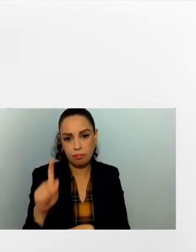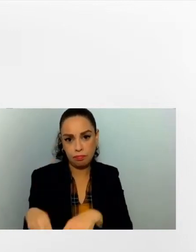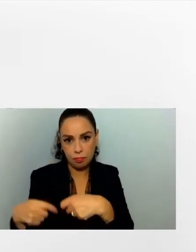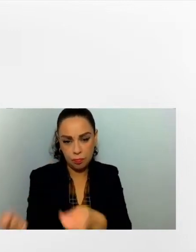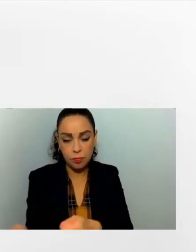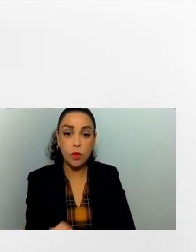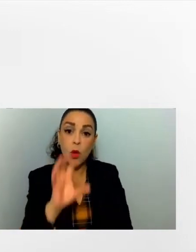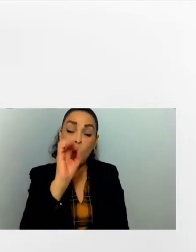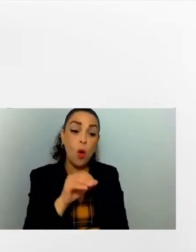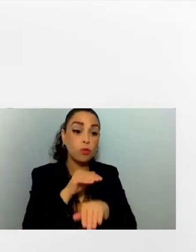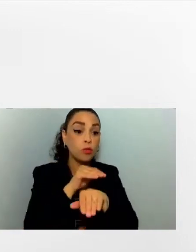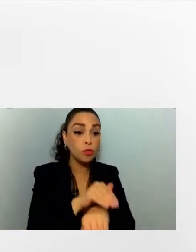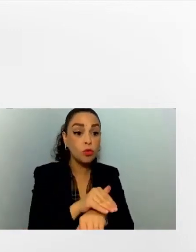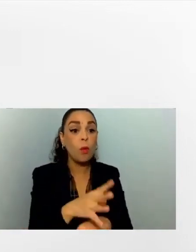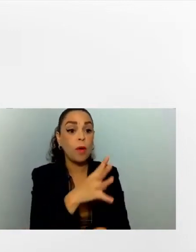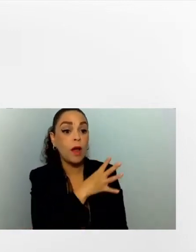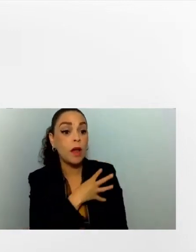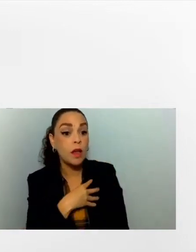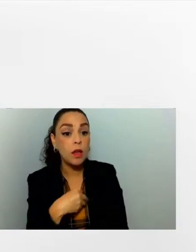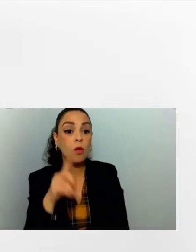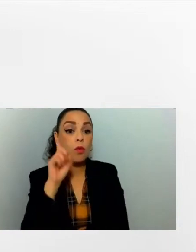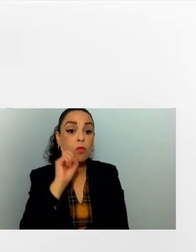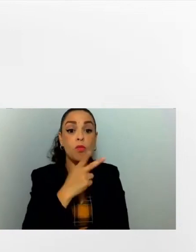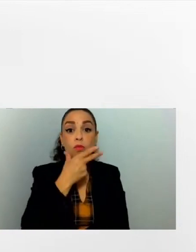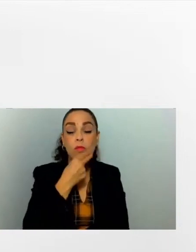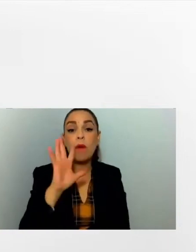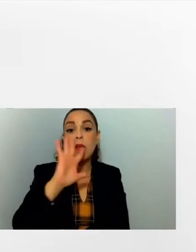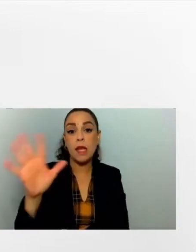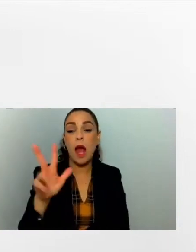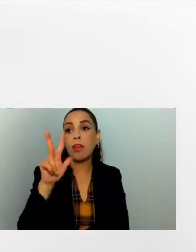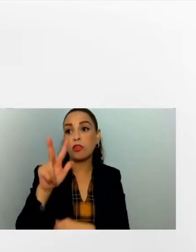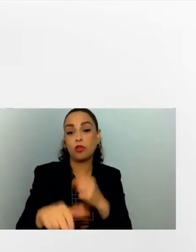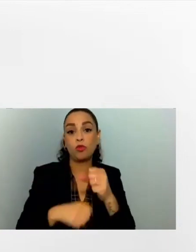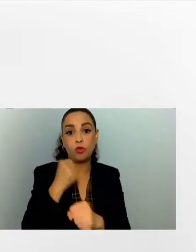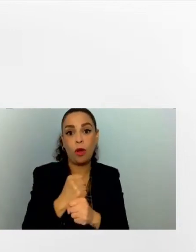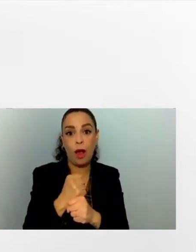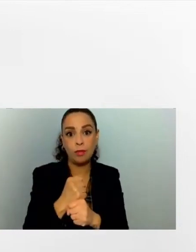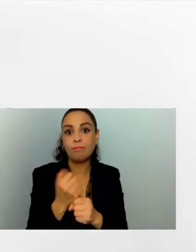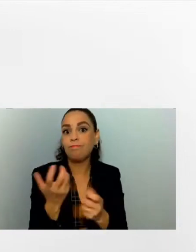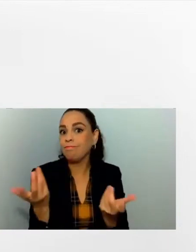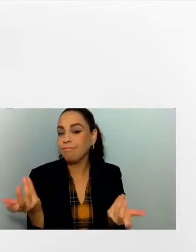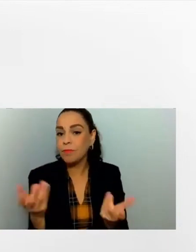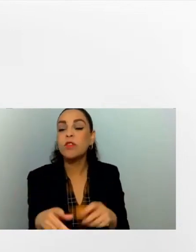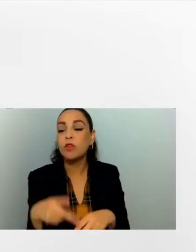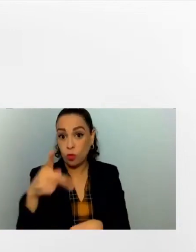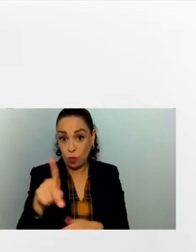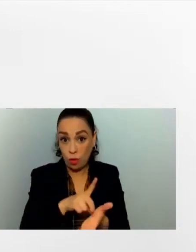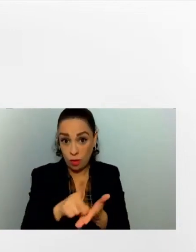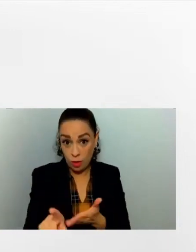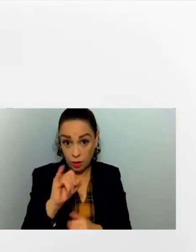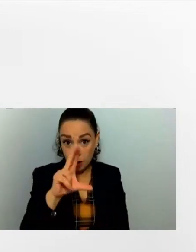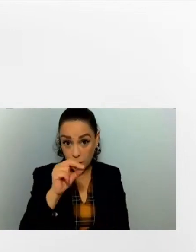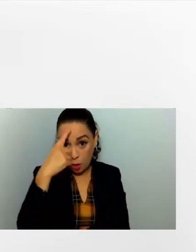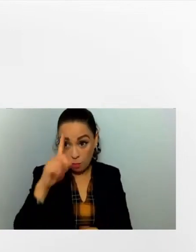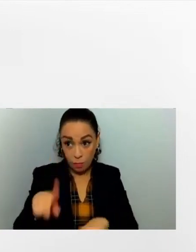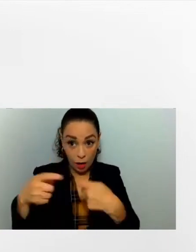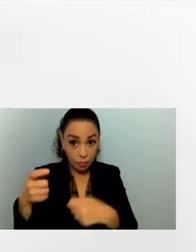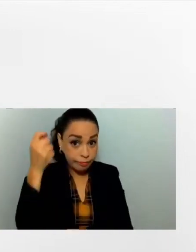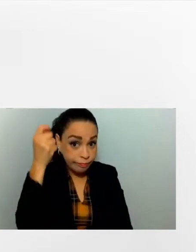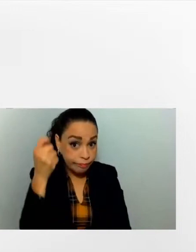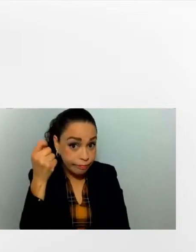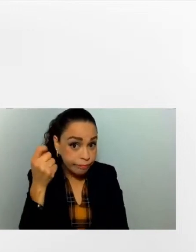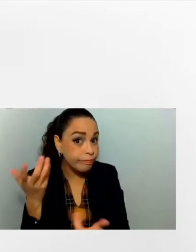pensión alimenticia a hijos e hijas mayores de edad, hasta qué punto tienen derecho a que se les cubran los alimentos, o